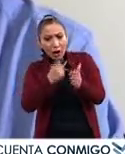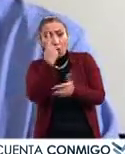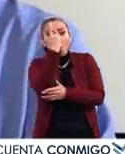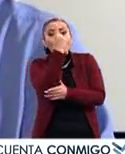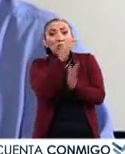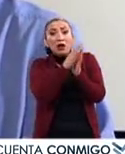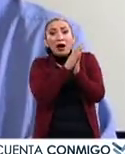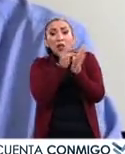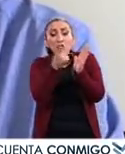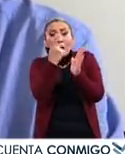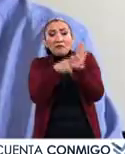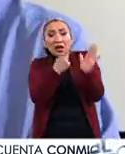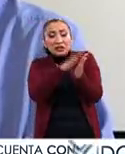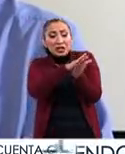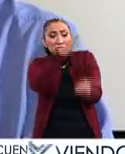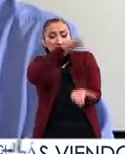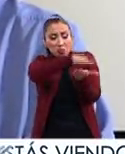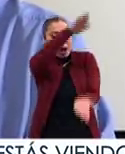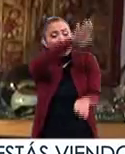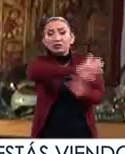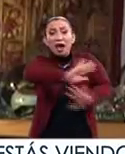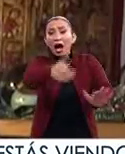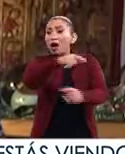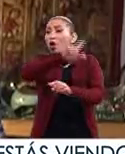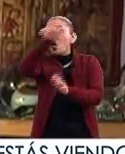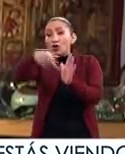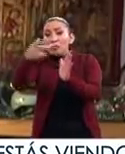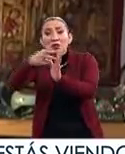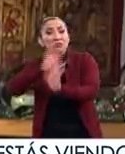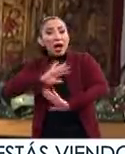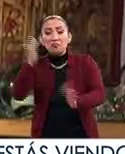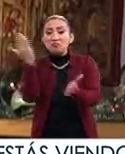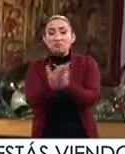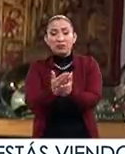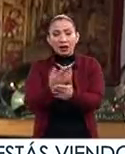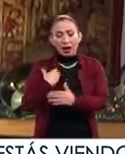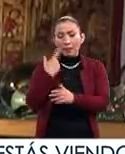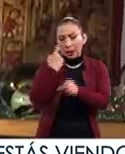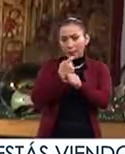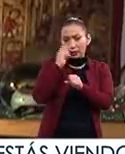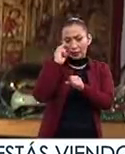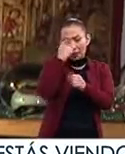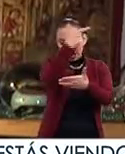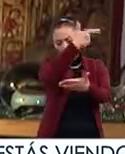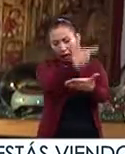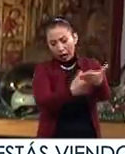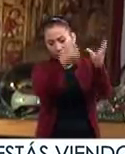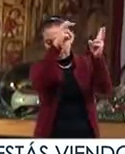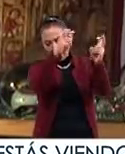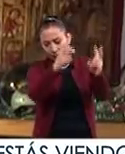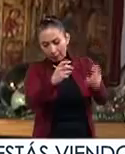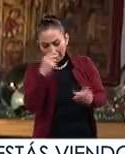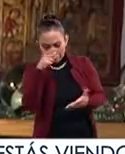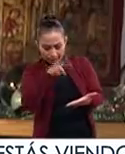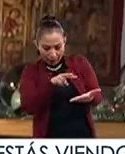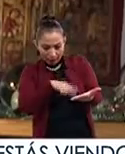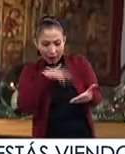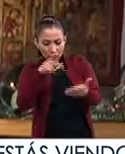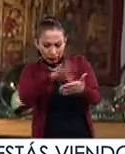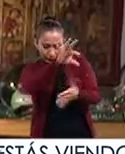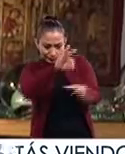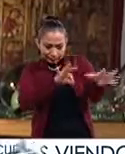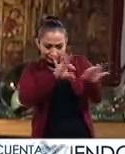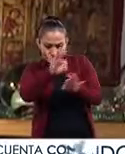edición. Sí. Eso se va a modificar. Mira, la primera tarea es revisar el catálogo para crear una política de